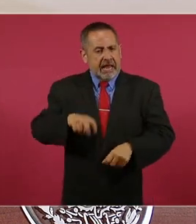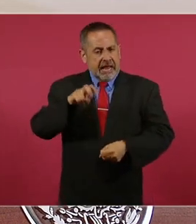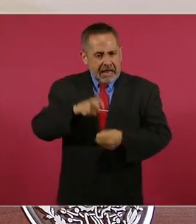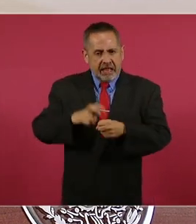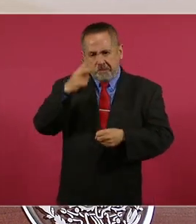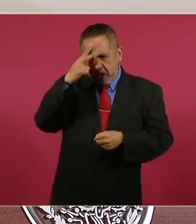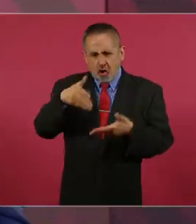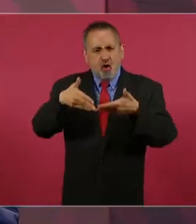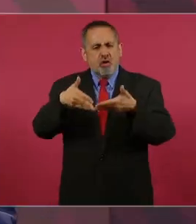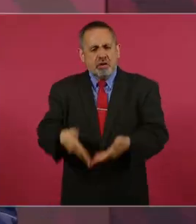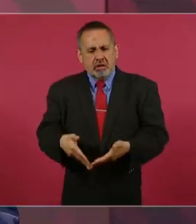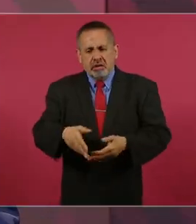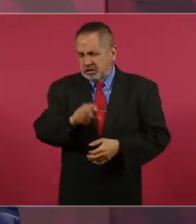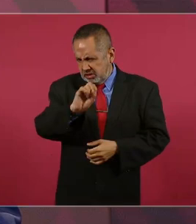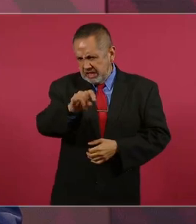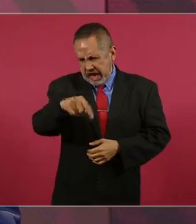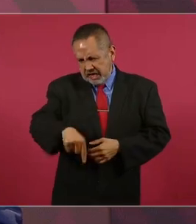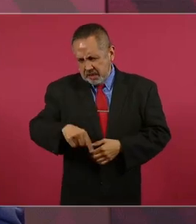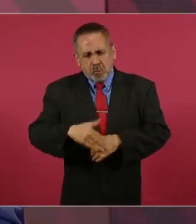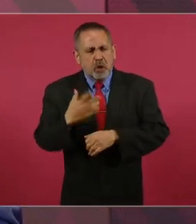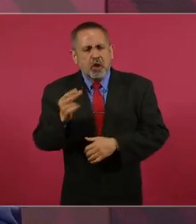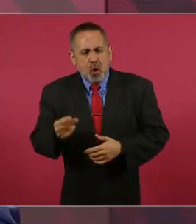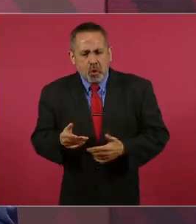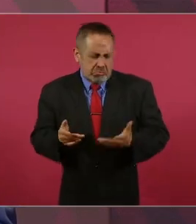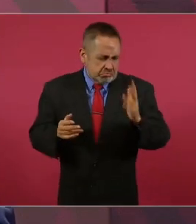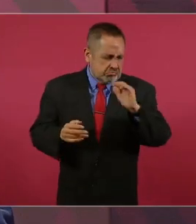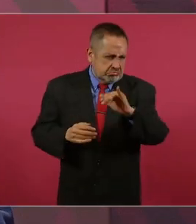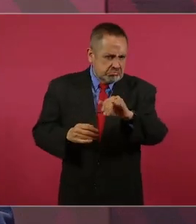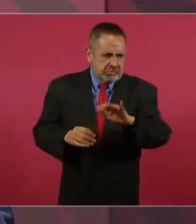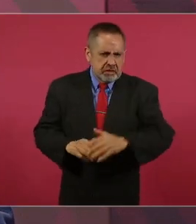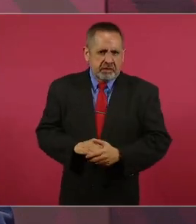regresar, ¿por qué no? Nada más que